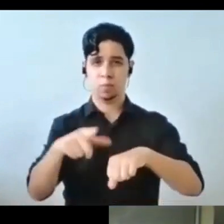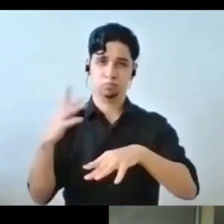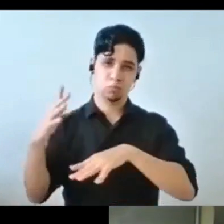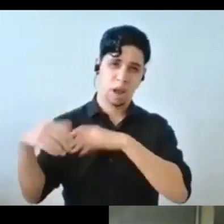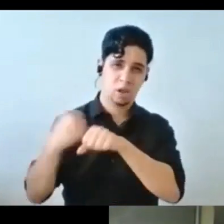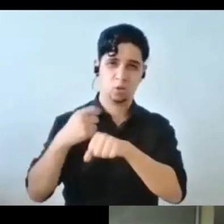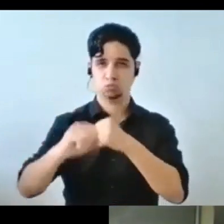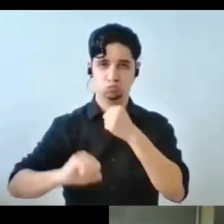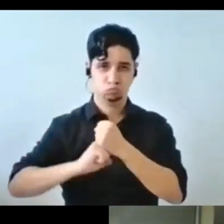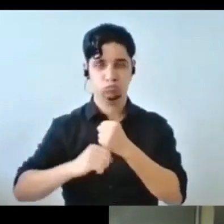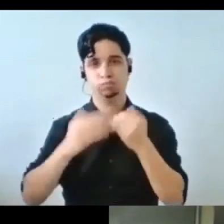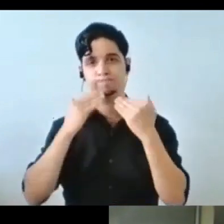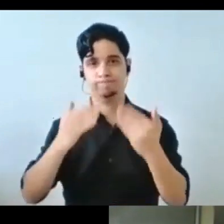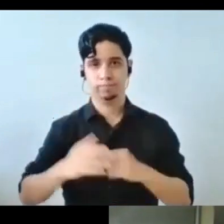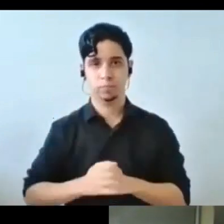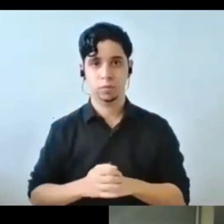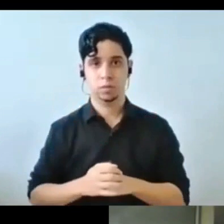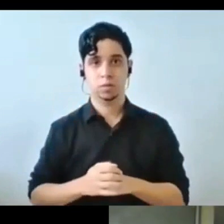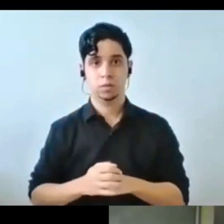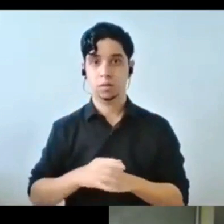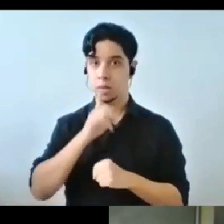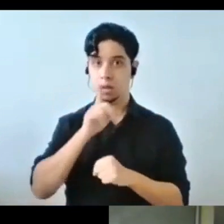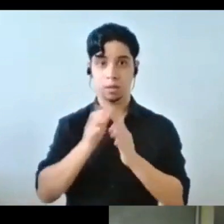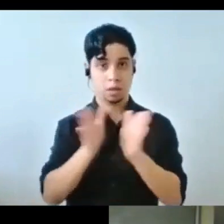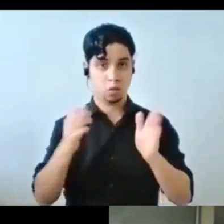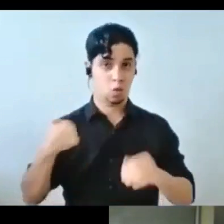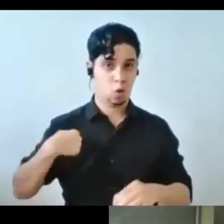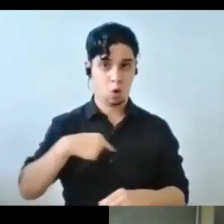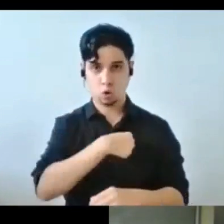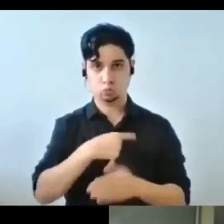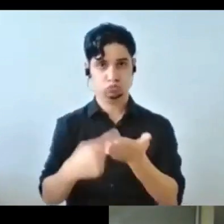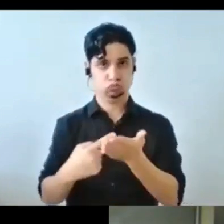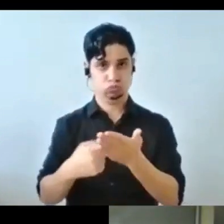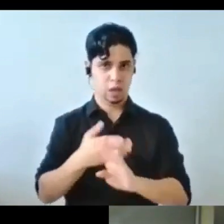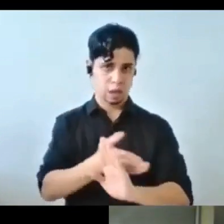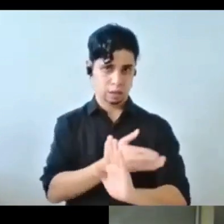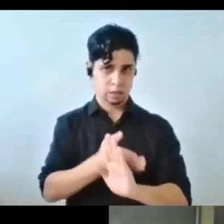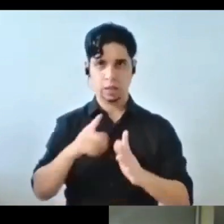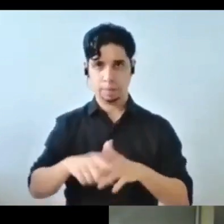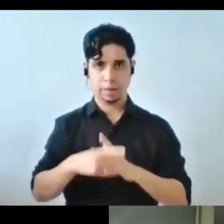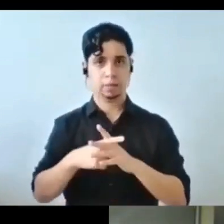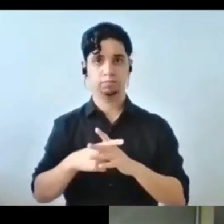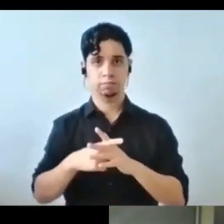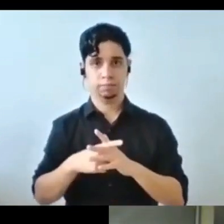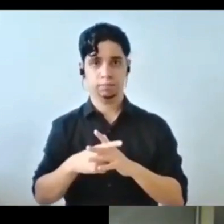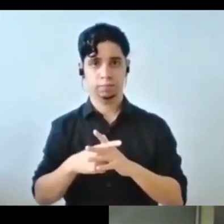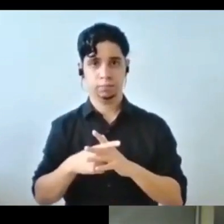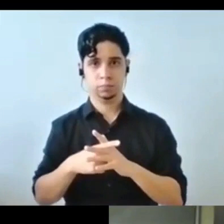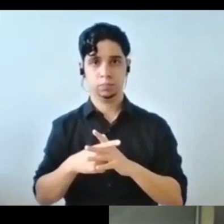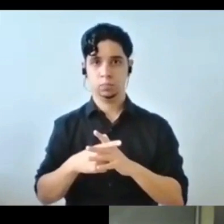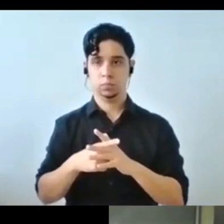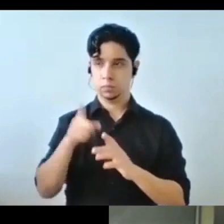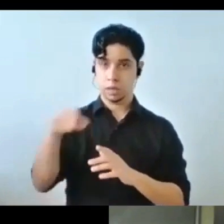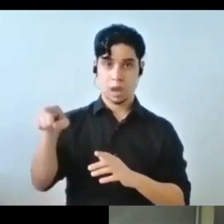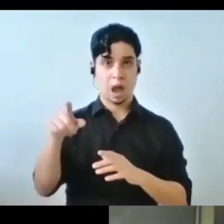años. No, y gracias, en sentido general, lo estábamos comentando antes de comenzar la transmisión, de todo el